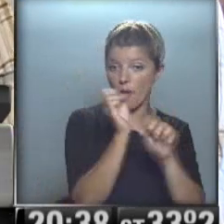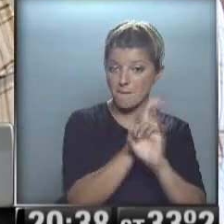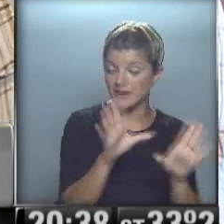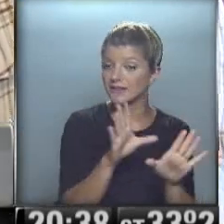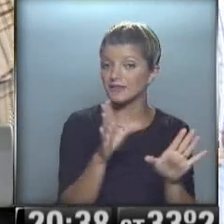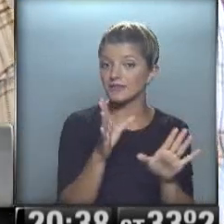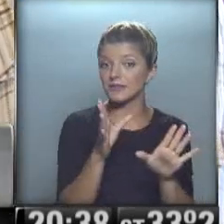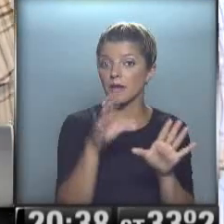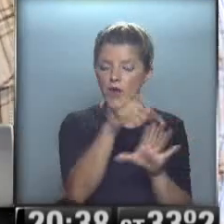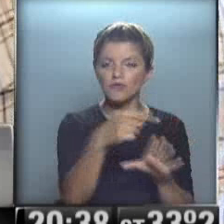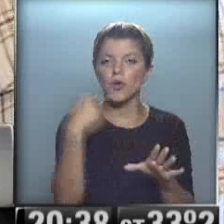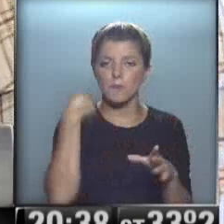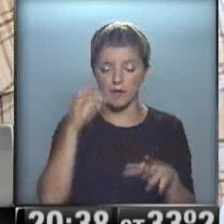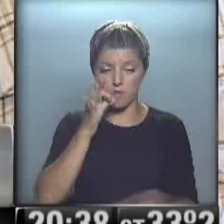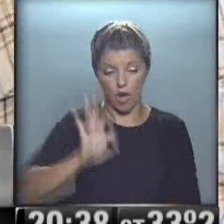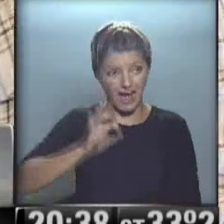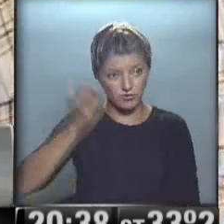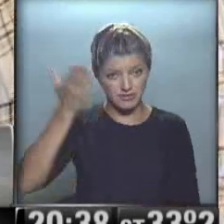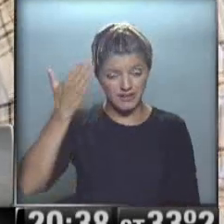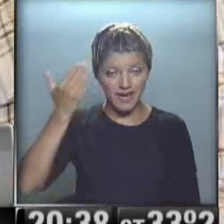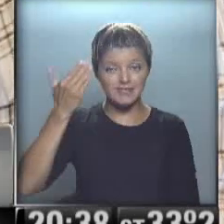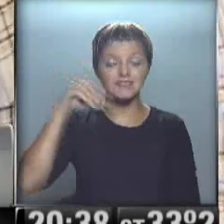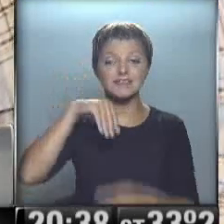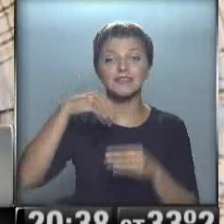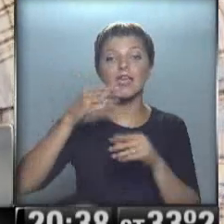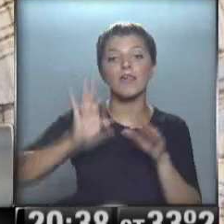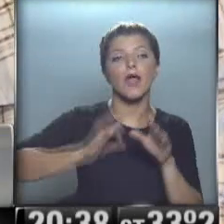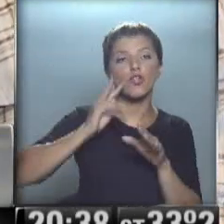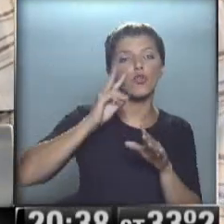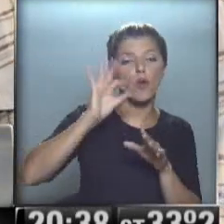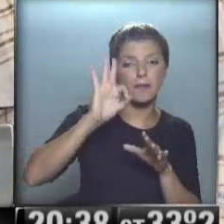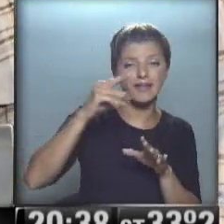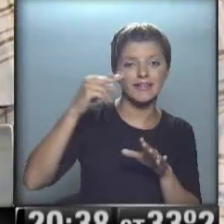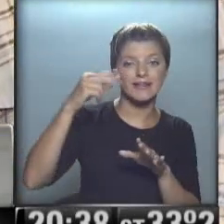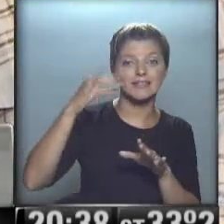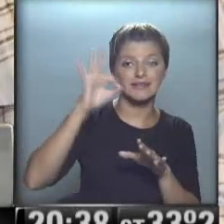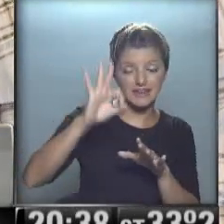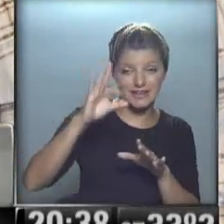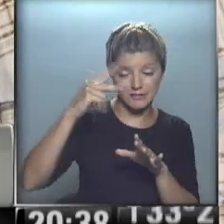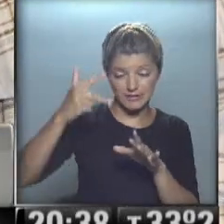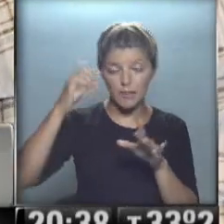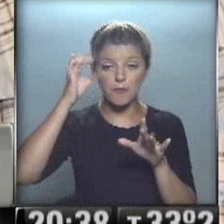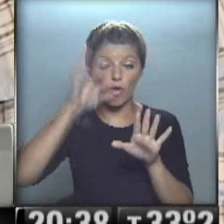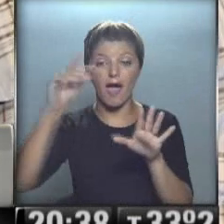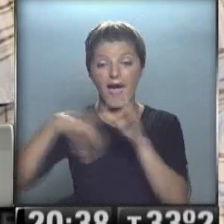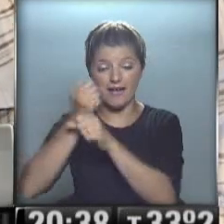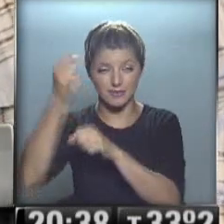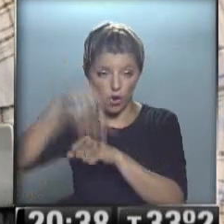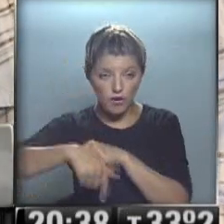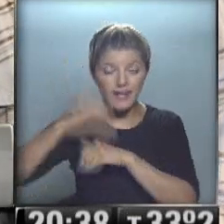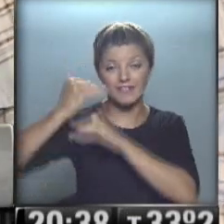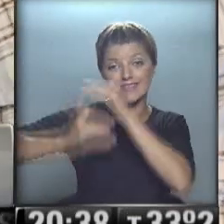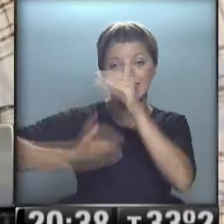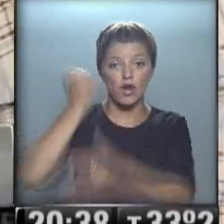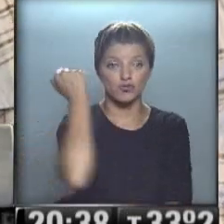lo que ha sido en estos últimos años y fundamentalmente del 2013 esta parte el crecimiento el desarrollo de la economía